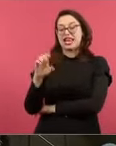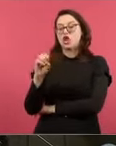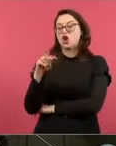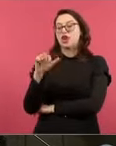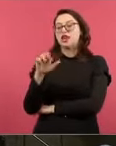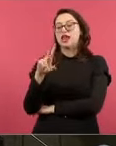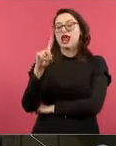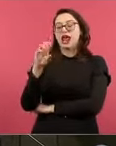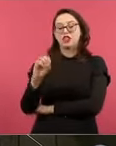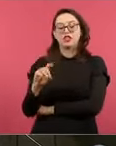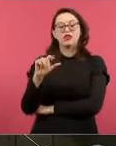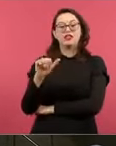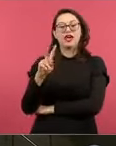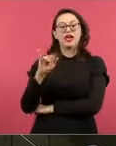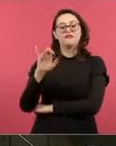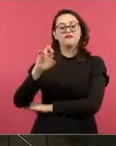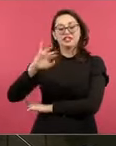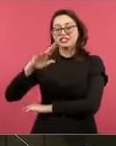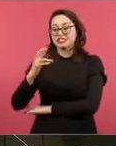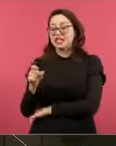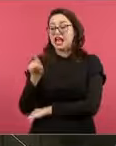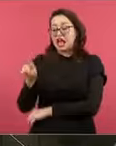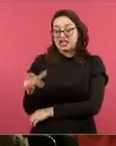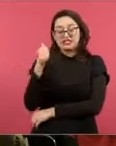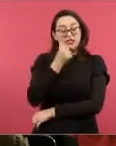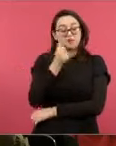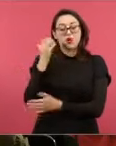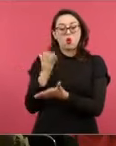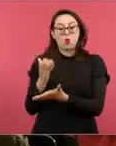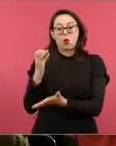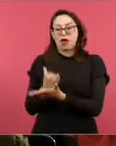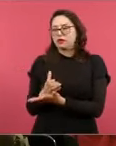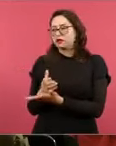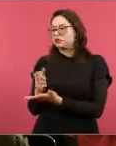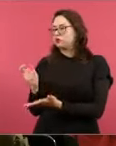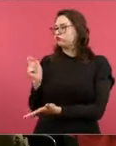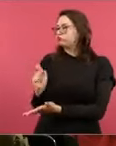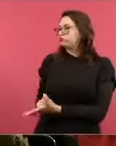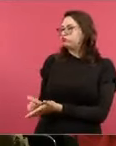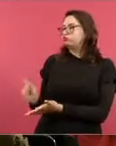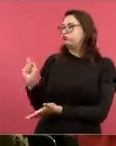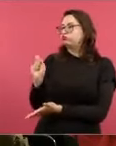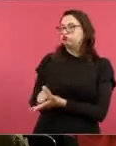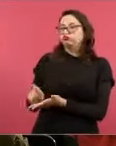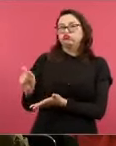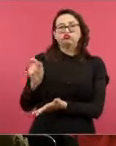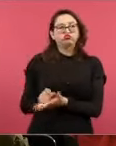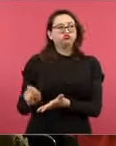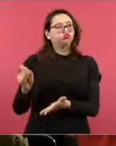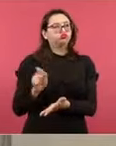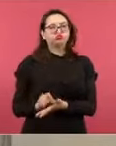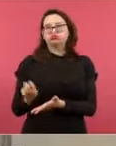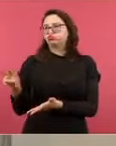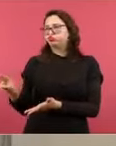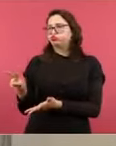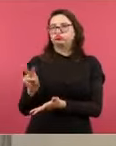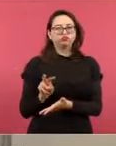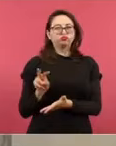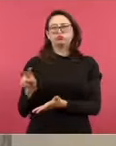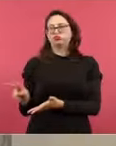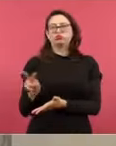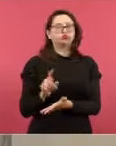tiempos, pues registraba en un cuaderno observaciones, conocimientos, y sus apuntes eran espléndidos. Soy